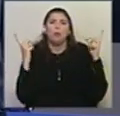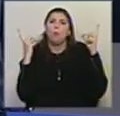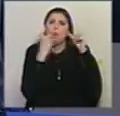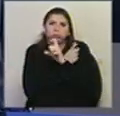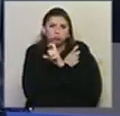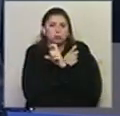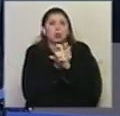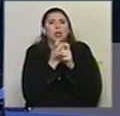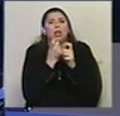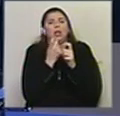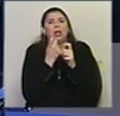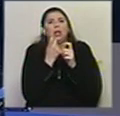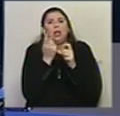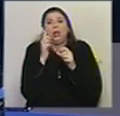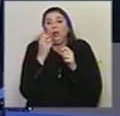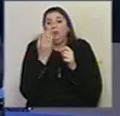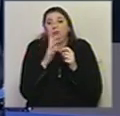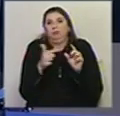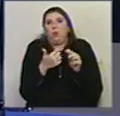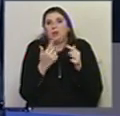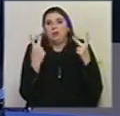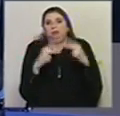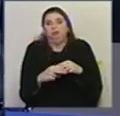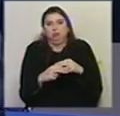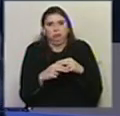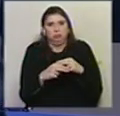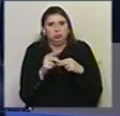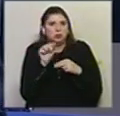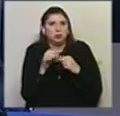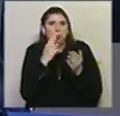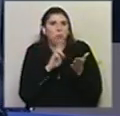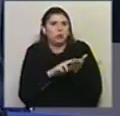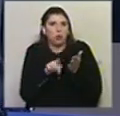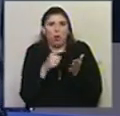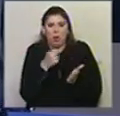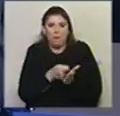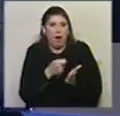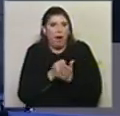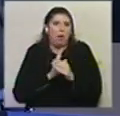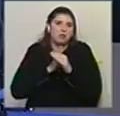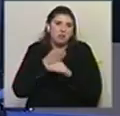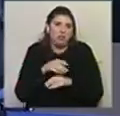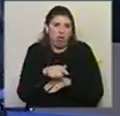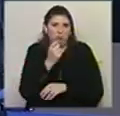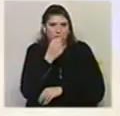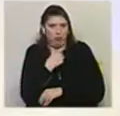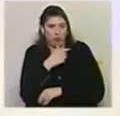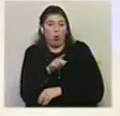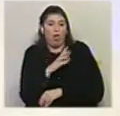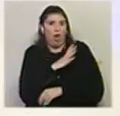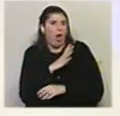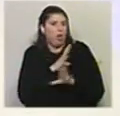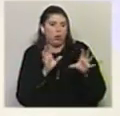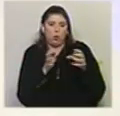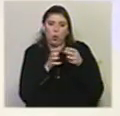haya una limitación en función de las patentes al acceso a los medicamentos. En eso hay un conjunto de herramientas